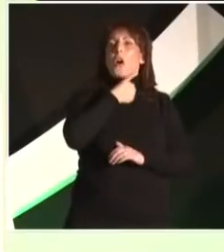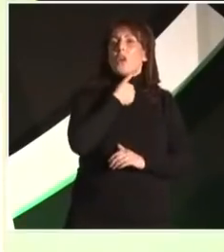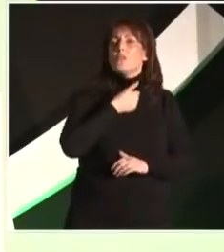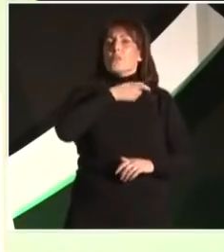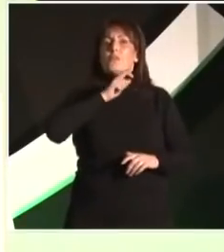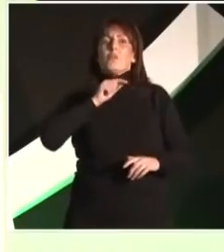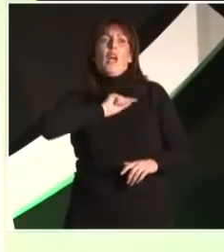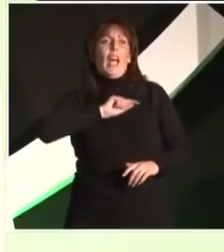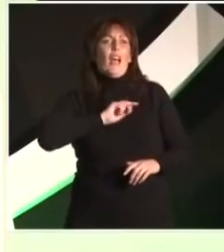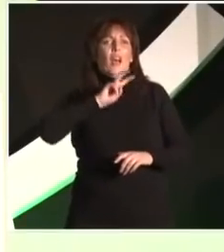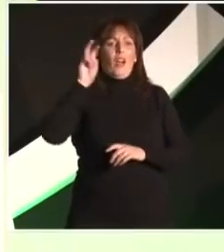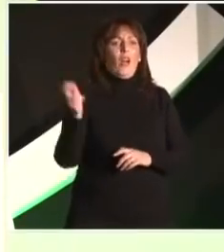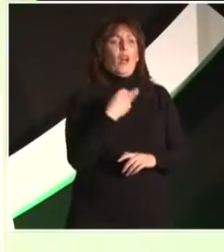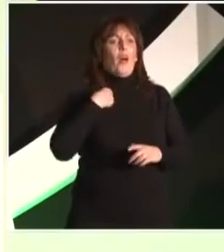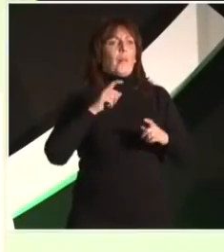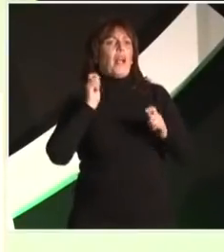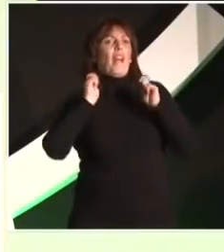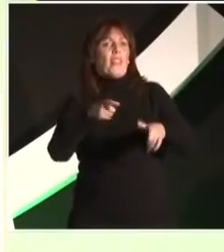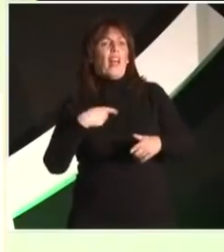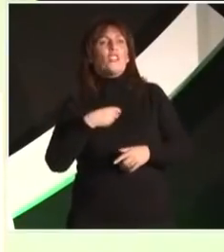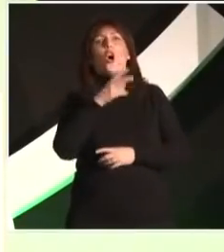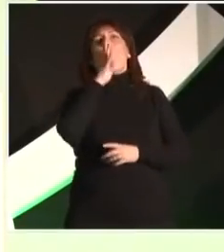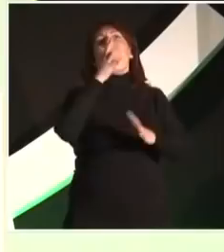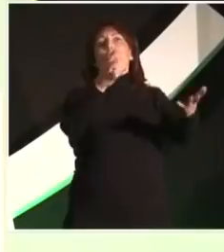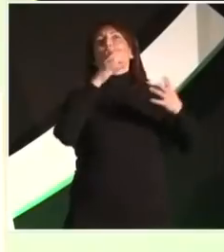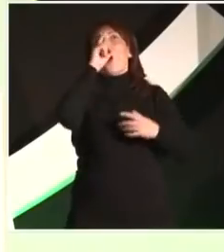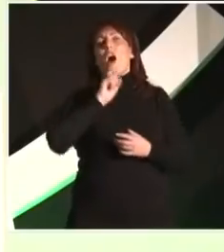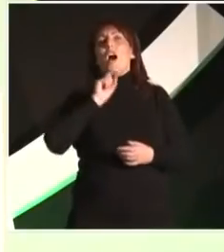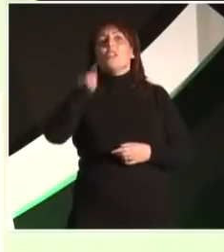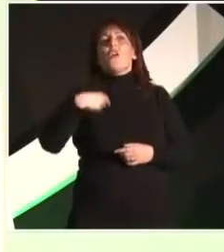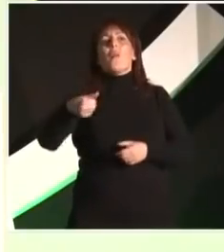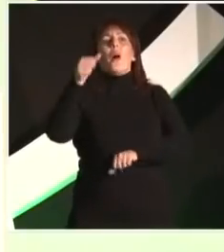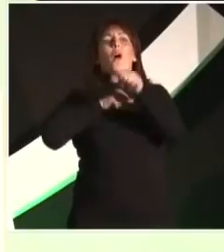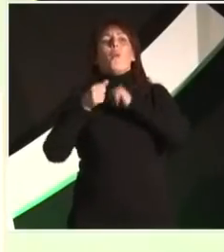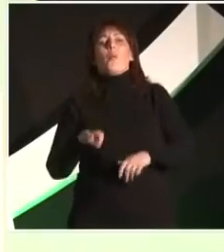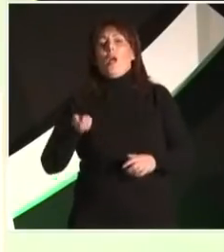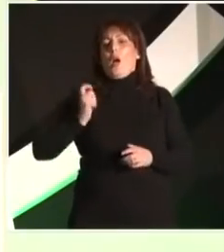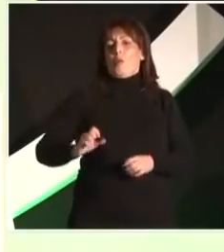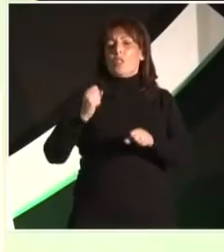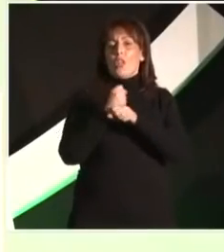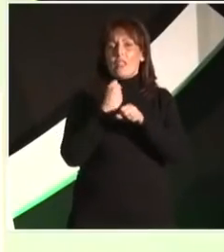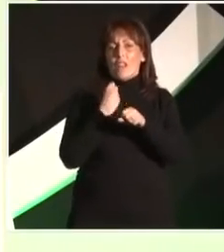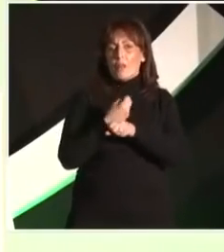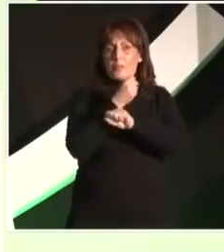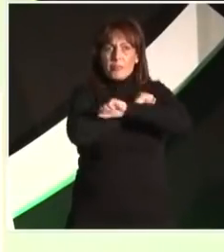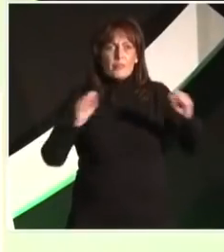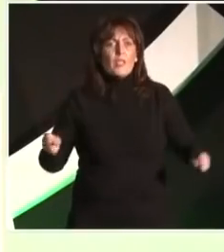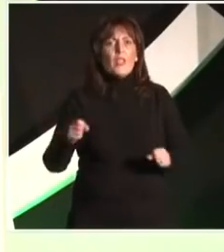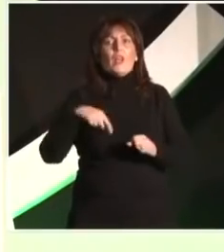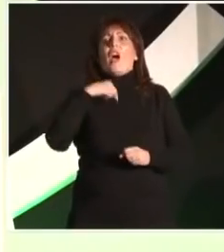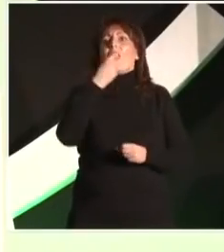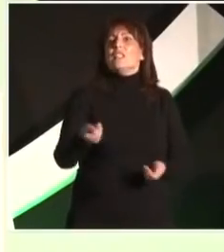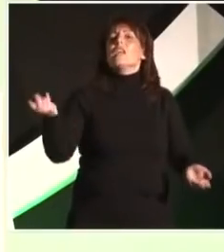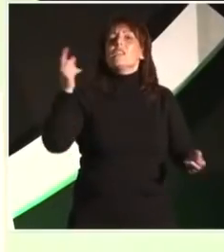de 2 mandatos para darlo todo durante 2 mandatos y volver al puesto de trabajo de uno y de una. Y decir